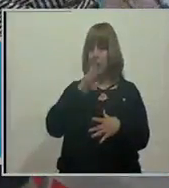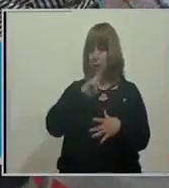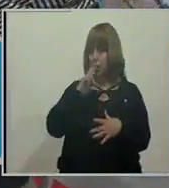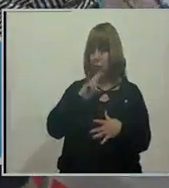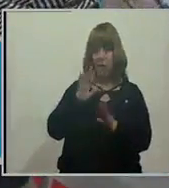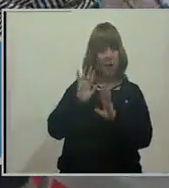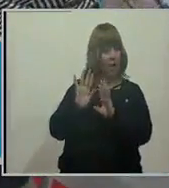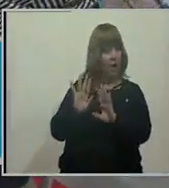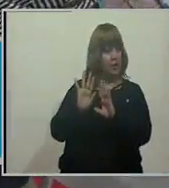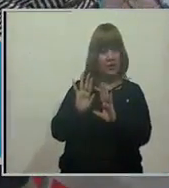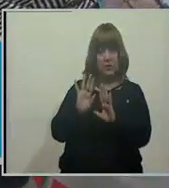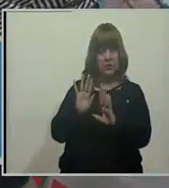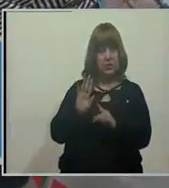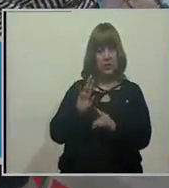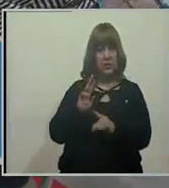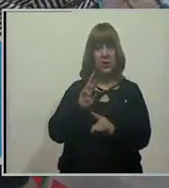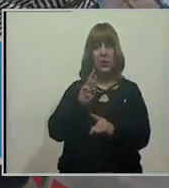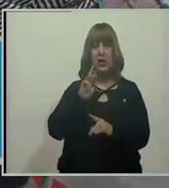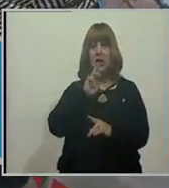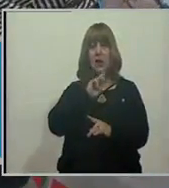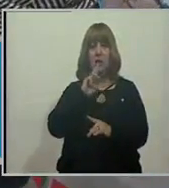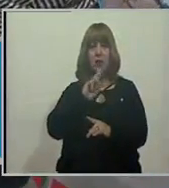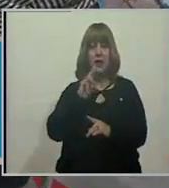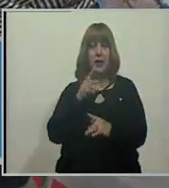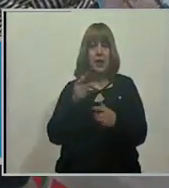característica históricamente, ¿no? Ser